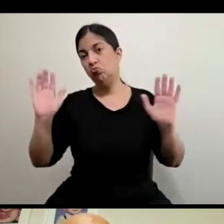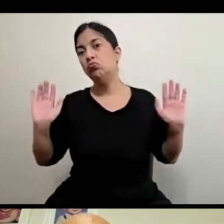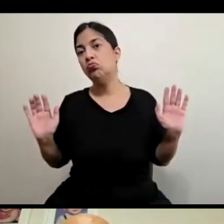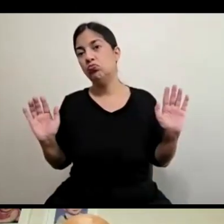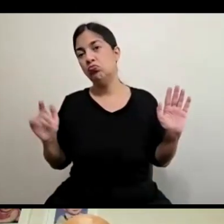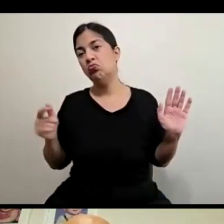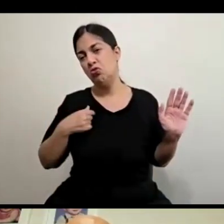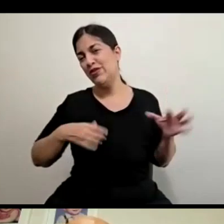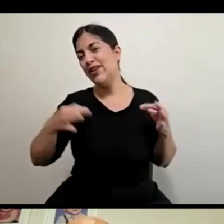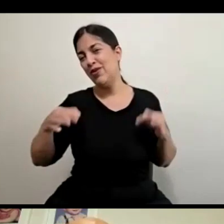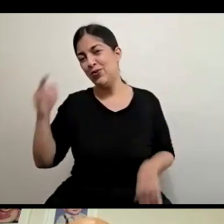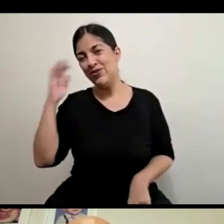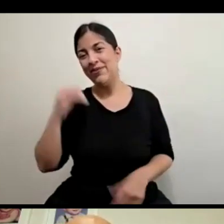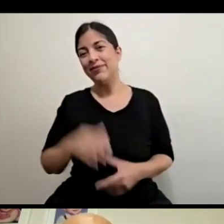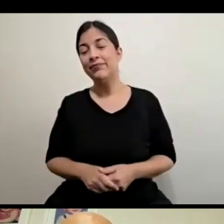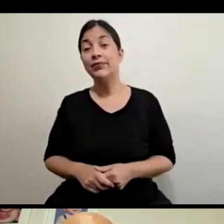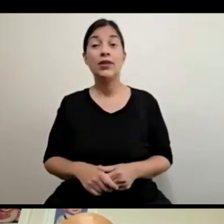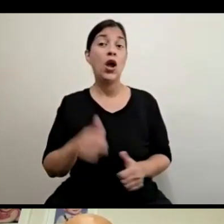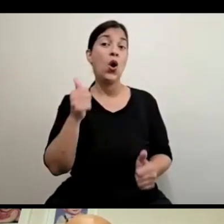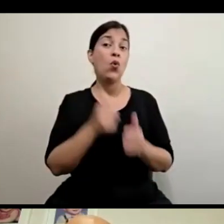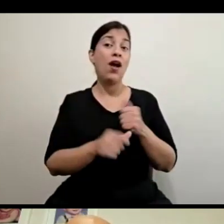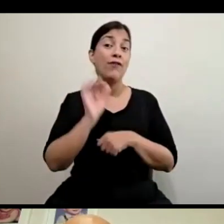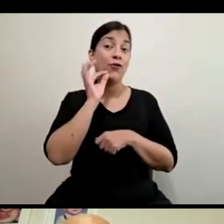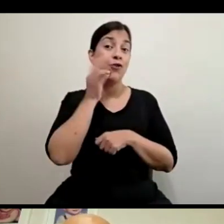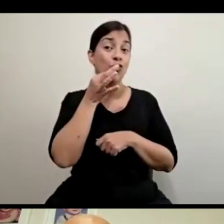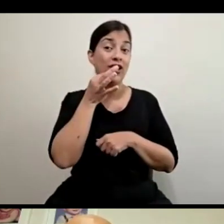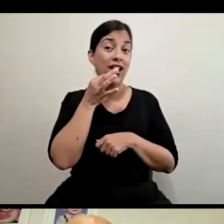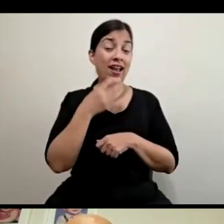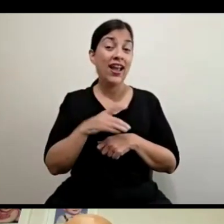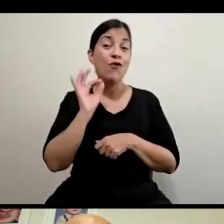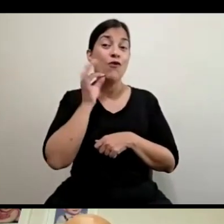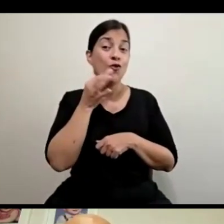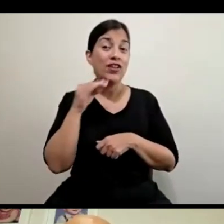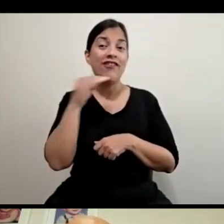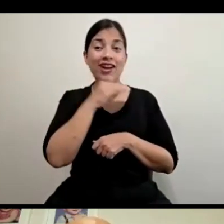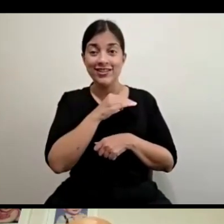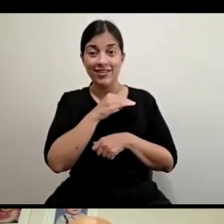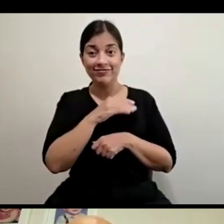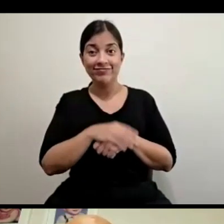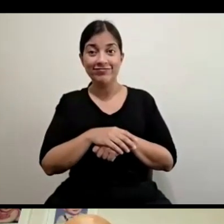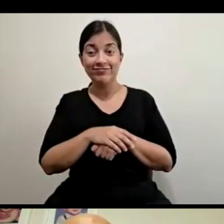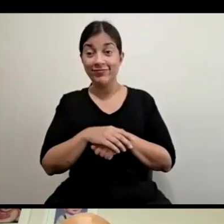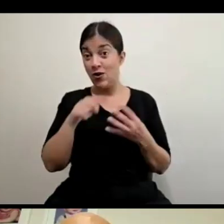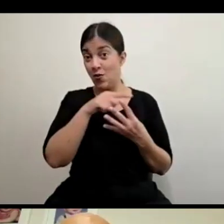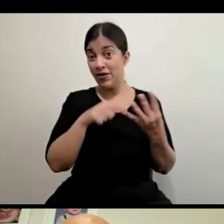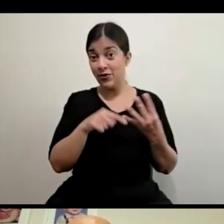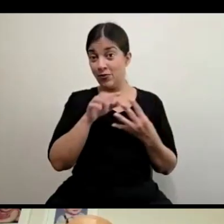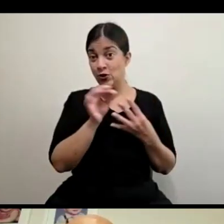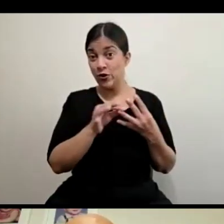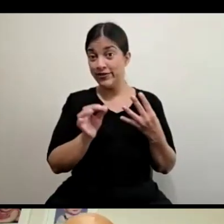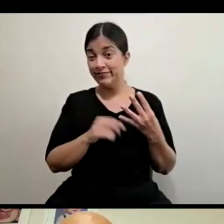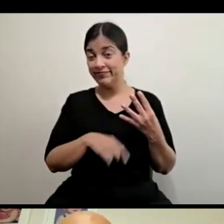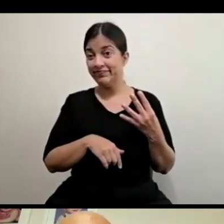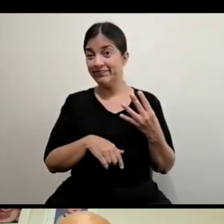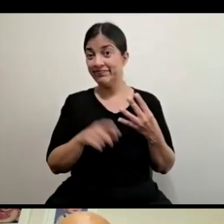estoy segura que tú sabes. ¿Cuál fruta es una fruta falsa? Y hay 4 opciones: